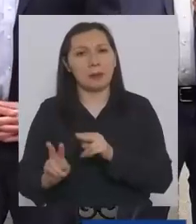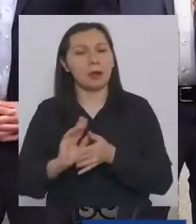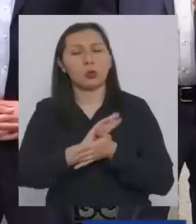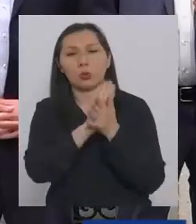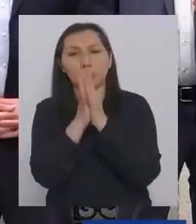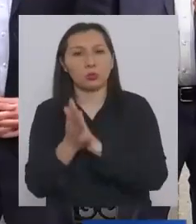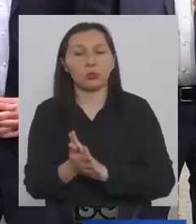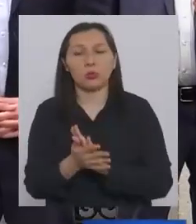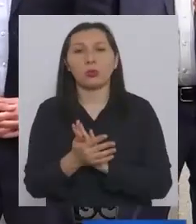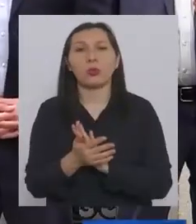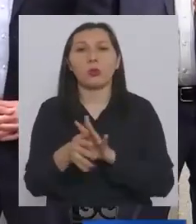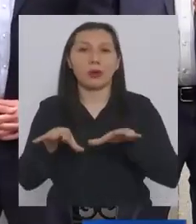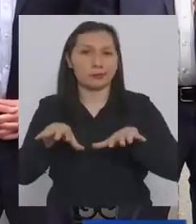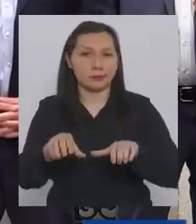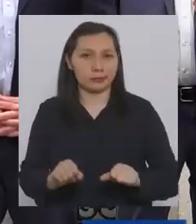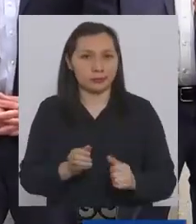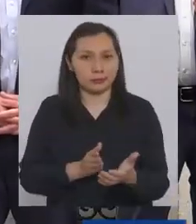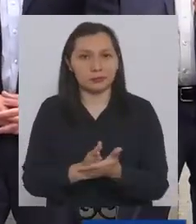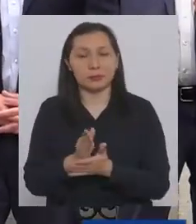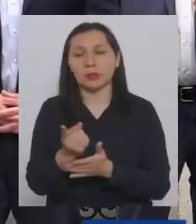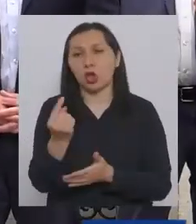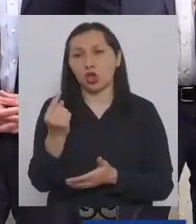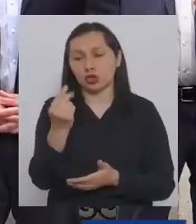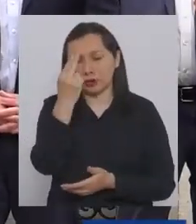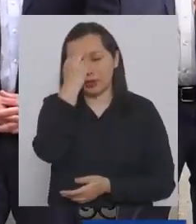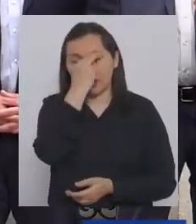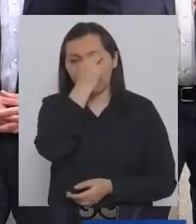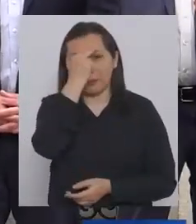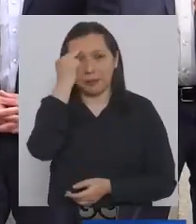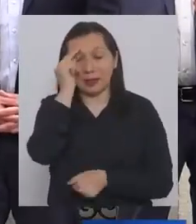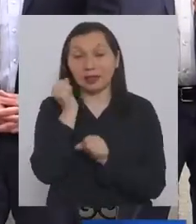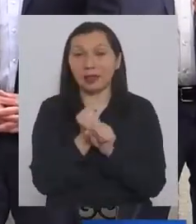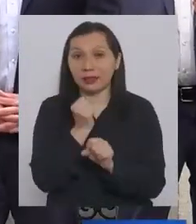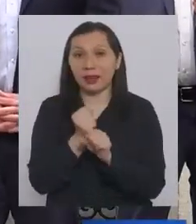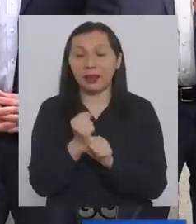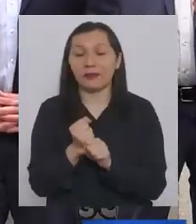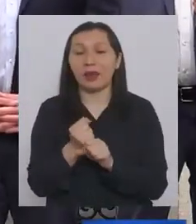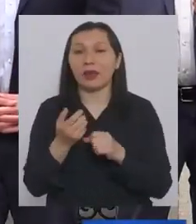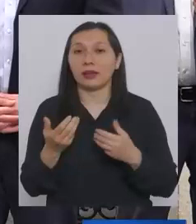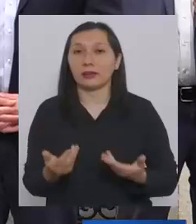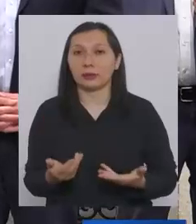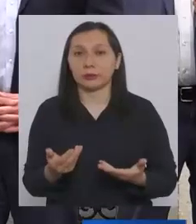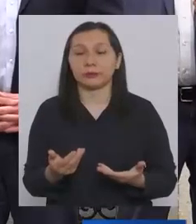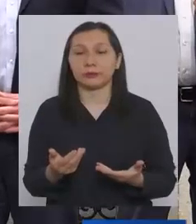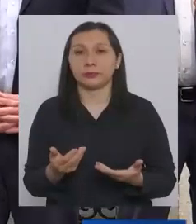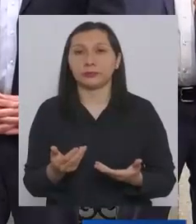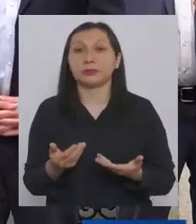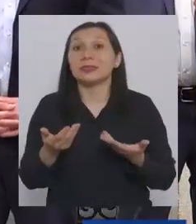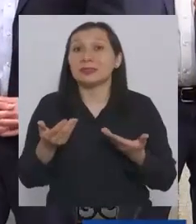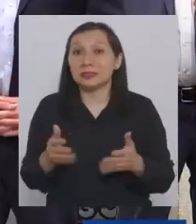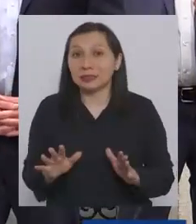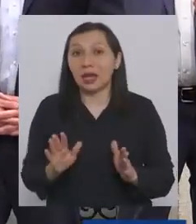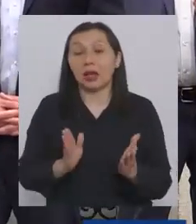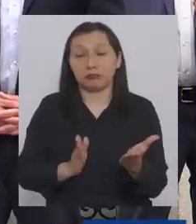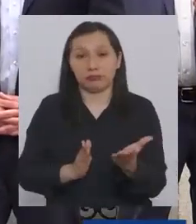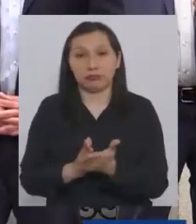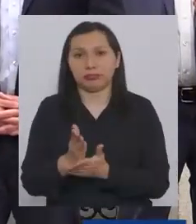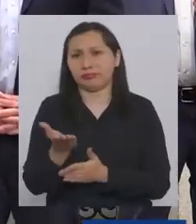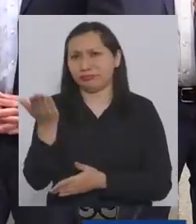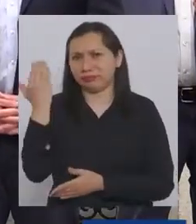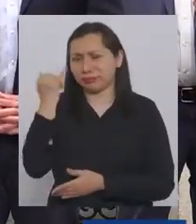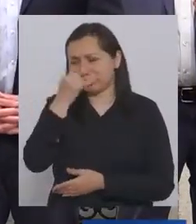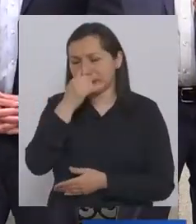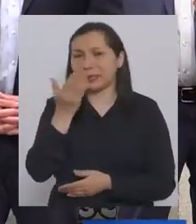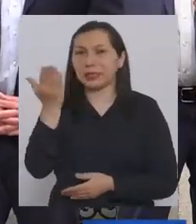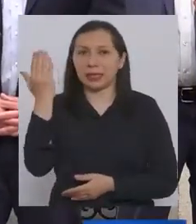lo que va a ser la instalación a partir del 11 de marzo. El trabajo que ya se ha iniciado hace bastante